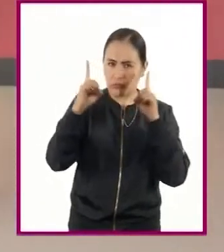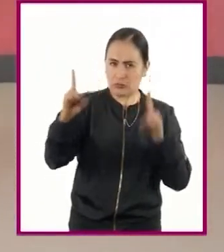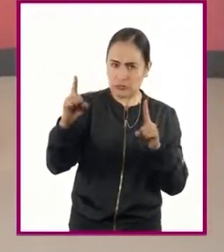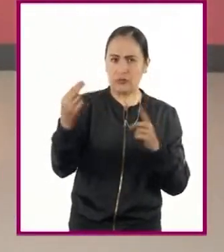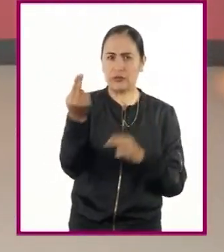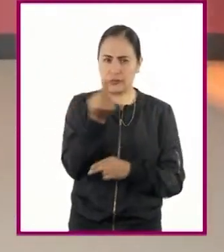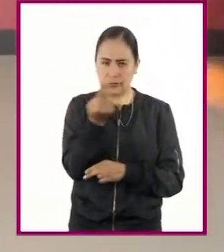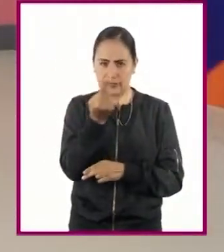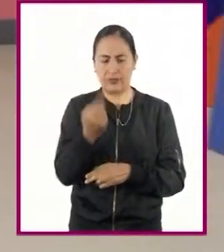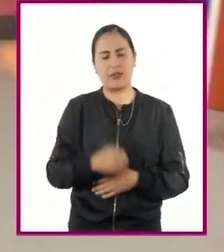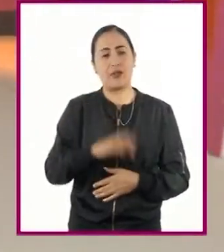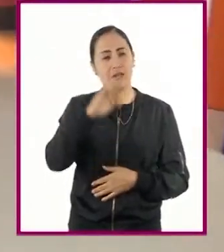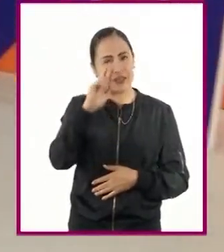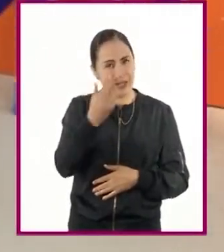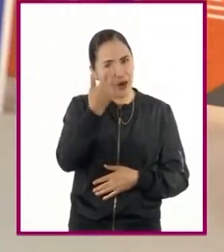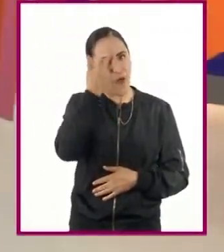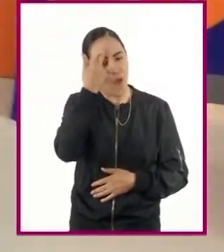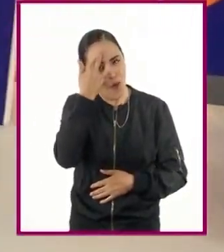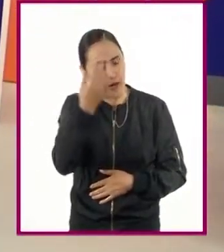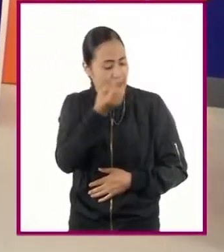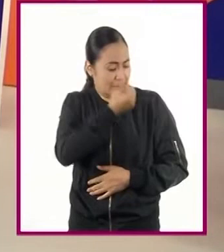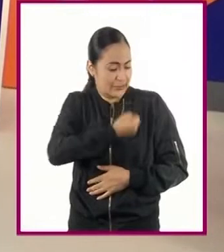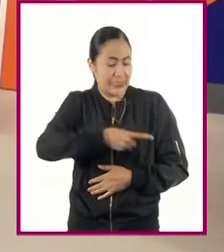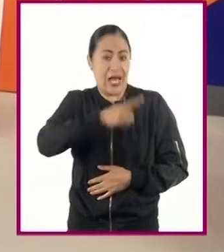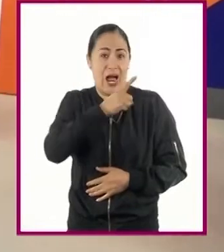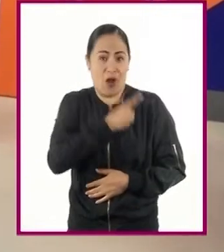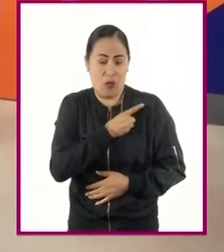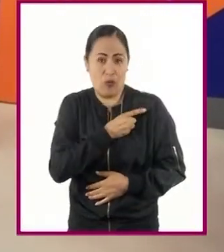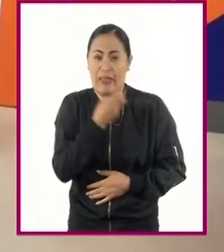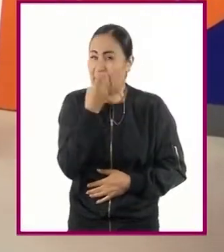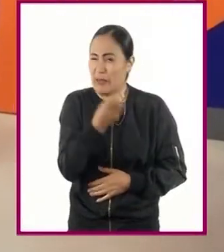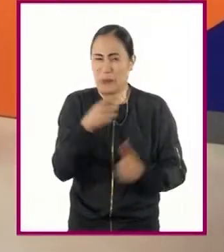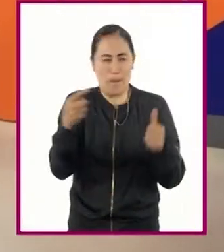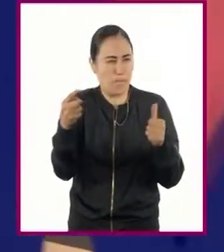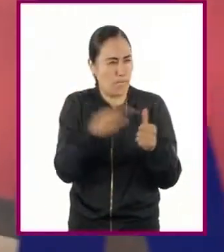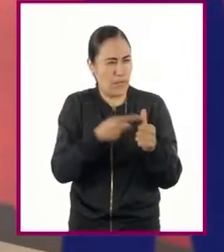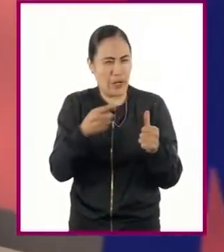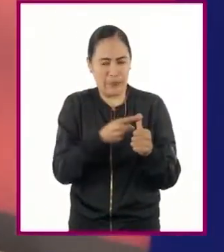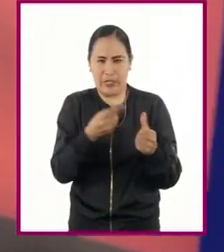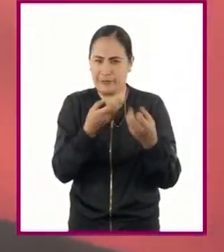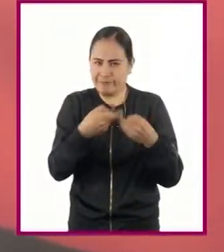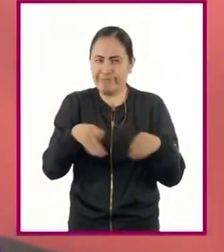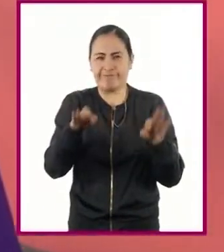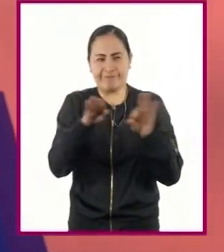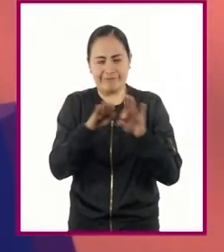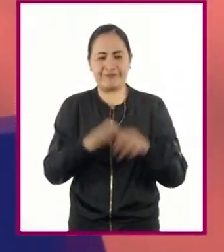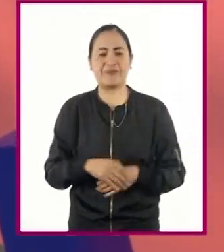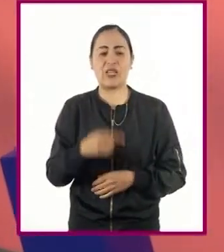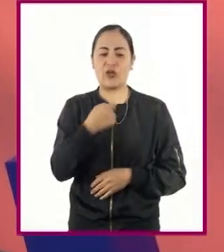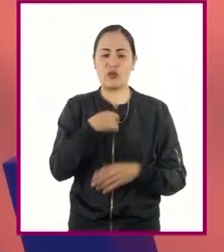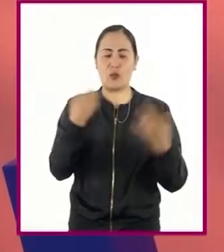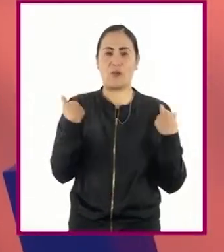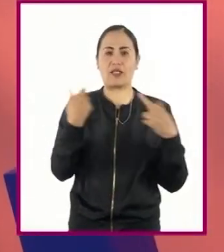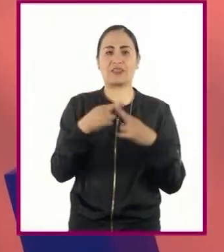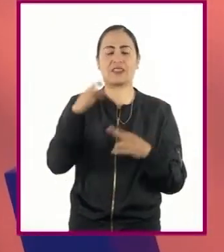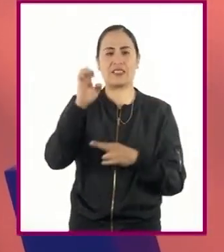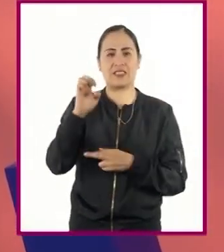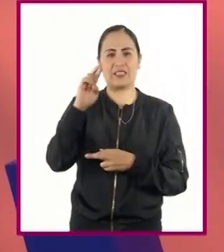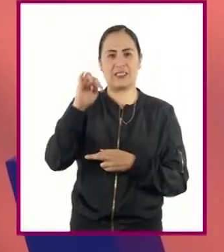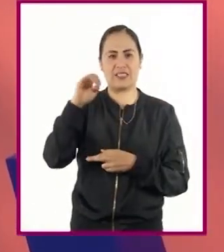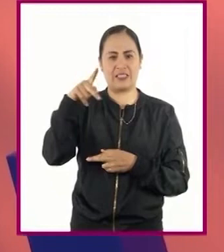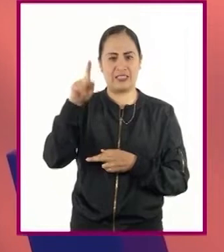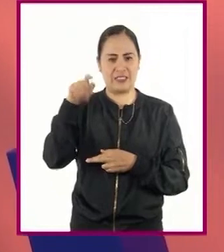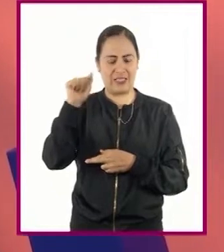distancia. Recuerden que la salud es lo primero. Soy la profesora Erika Liceda